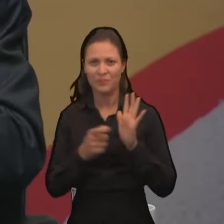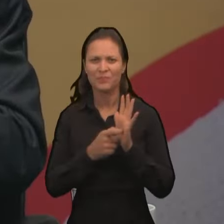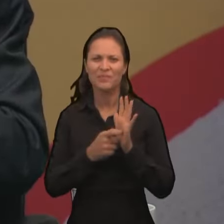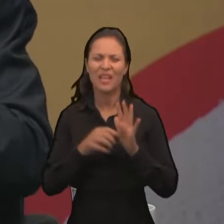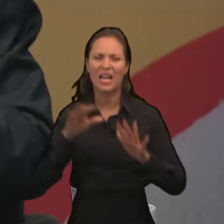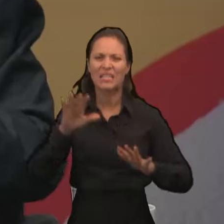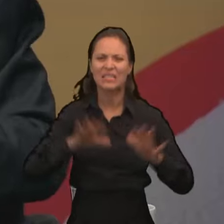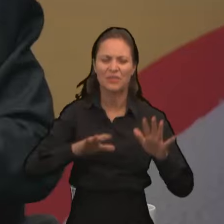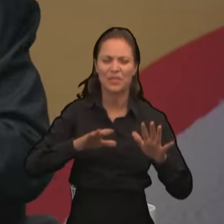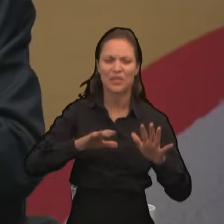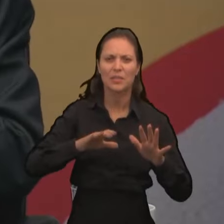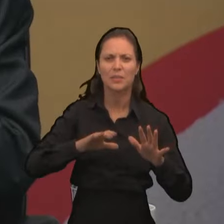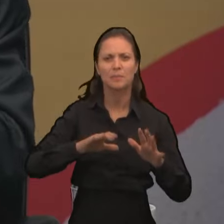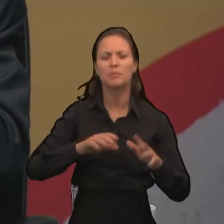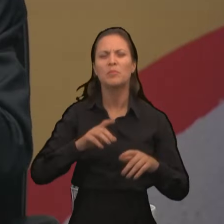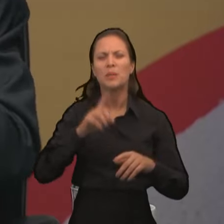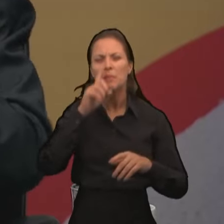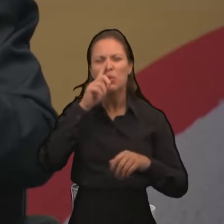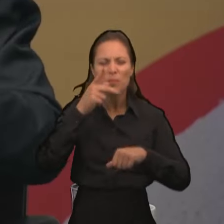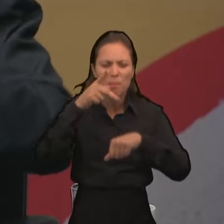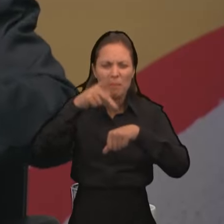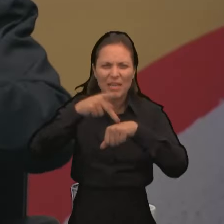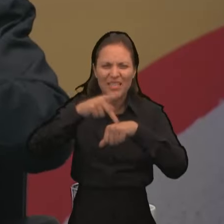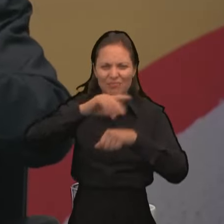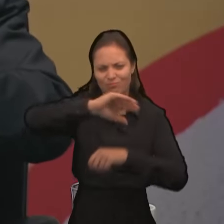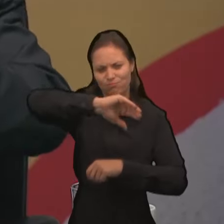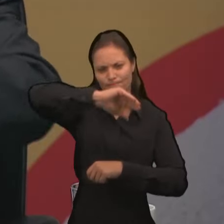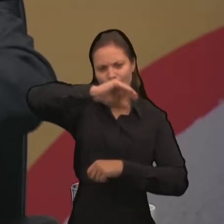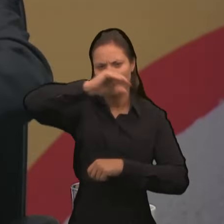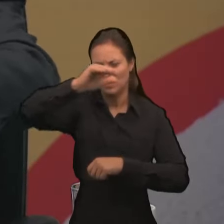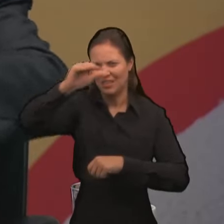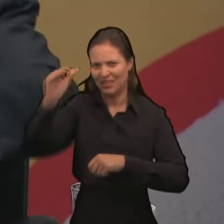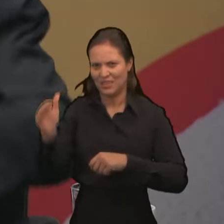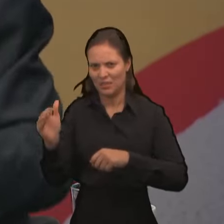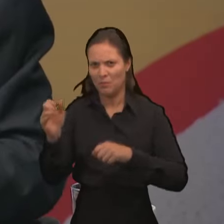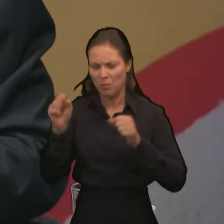artificial, desde remover una mina terrestre